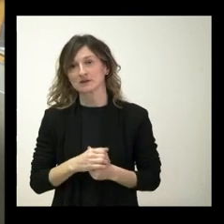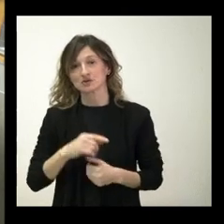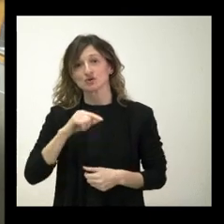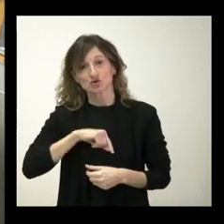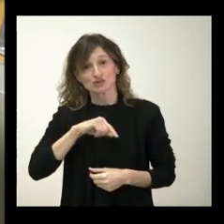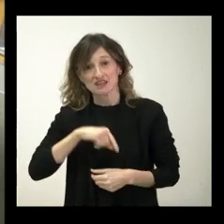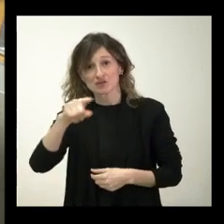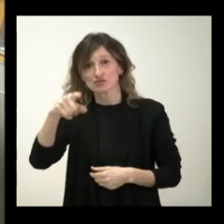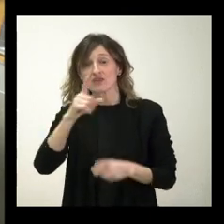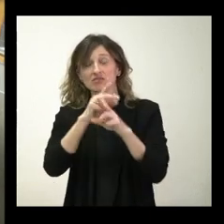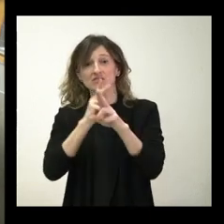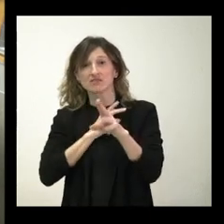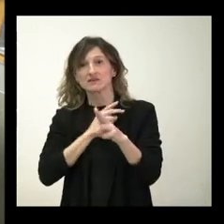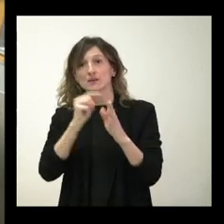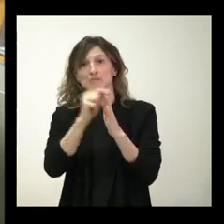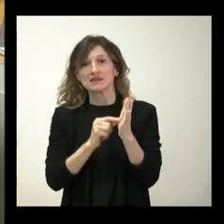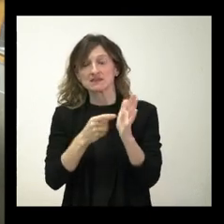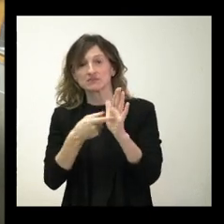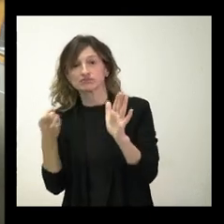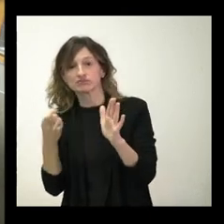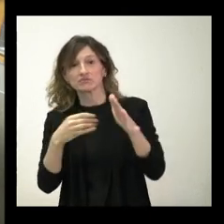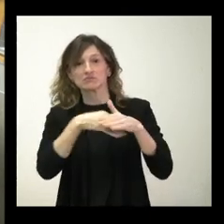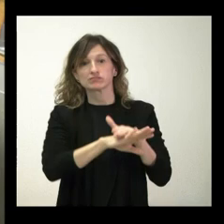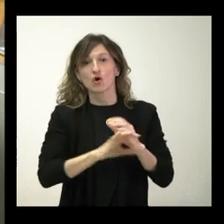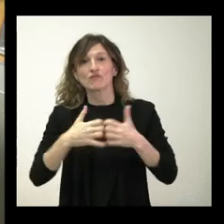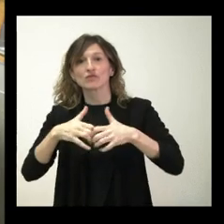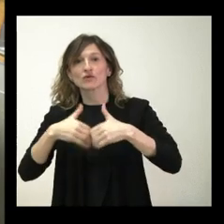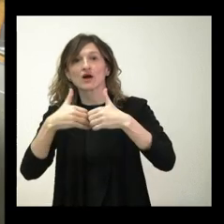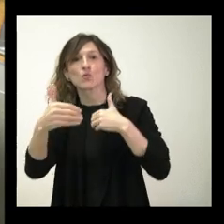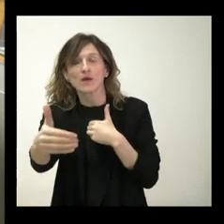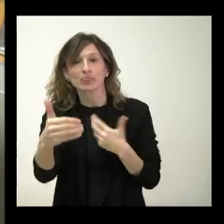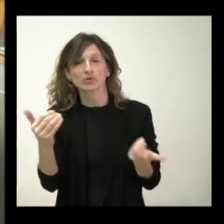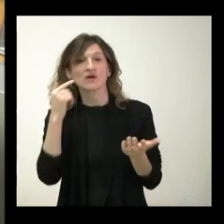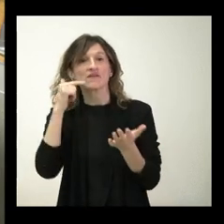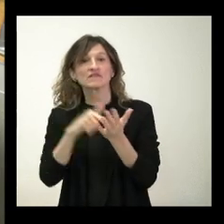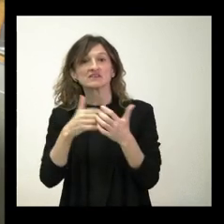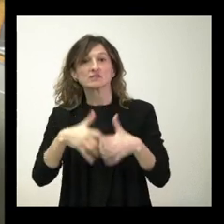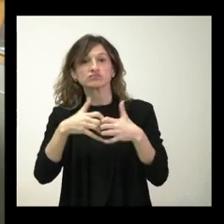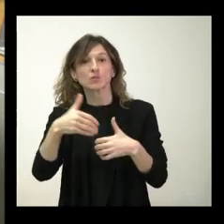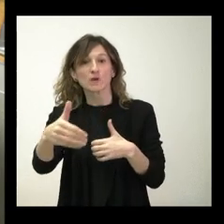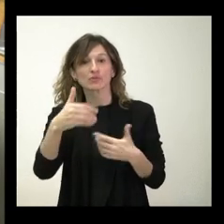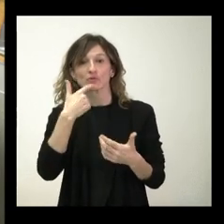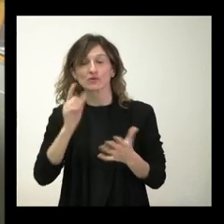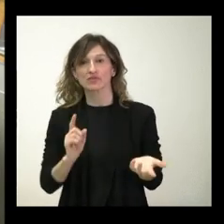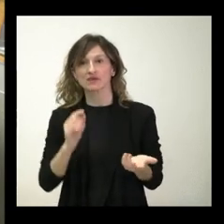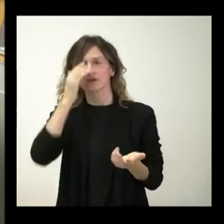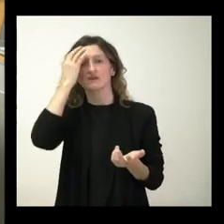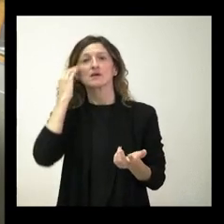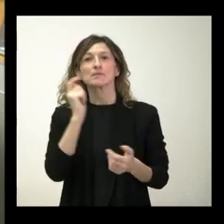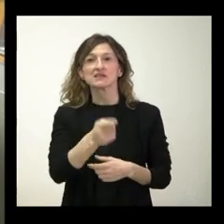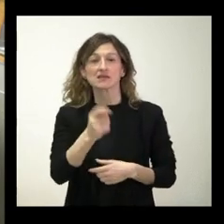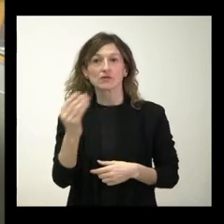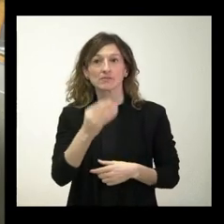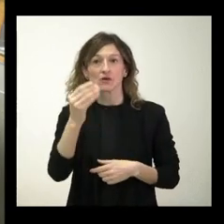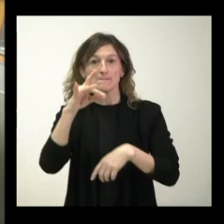usted no me lo va a contestar. No me va a decir ni que las medidas se aparcan ni cuándo se ponen en marcha. Es que todavía no hay una fecha de puesta en marcha. Hay una mejora de las prestaciones y los